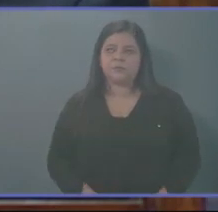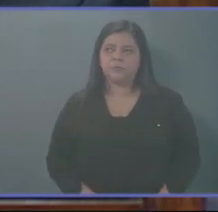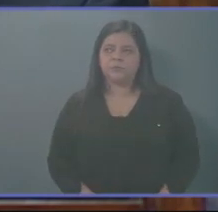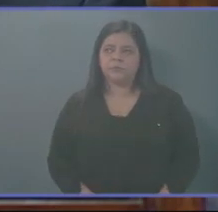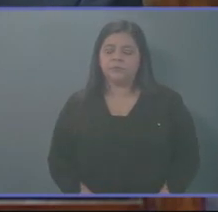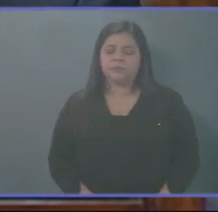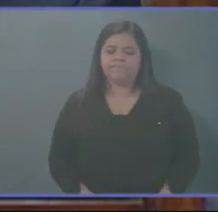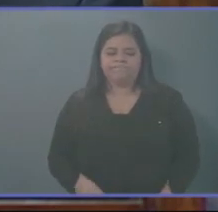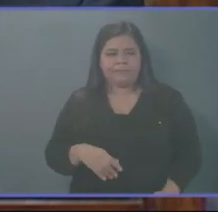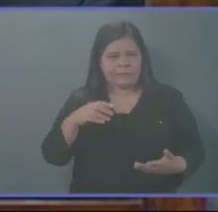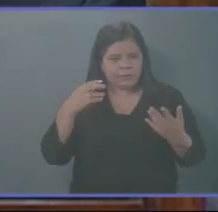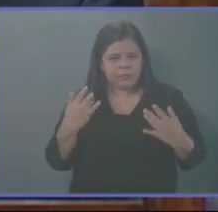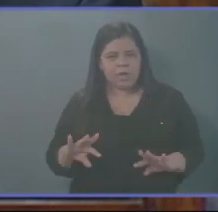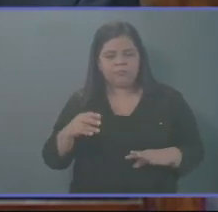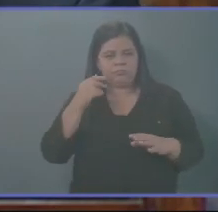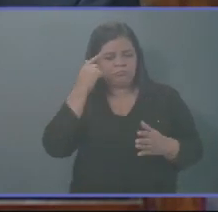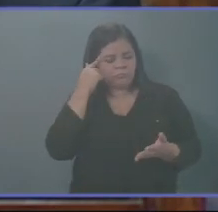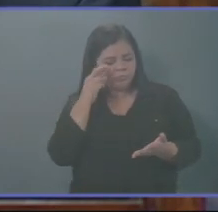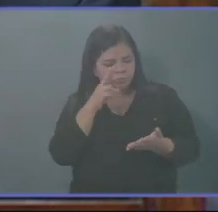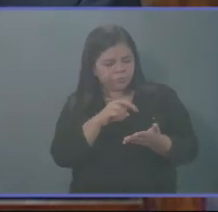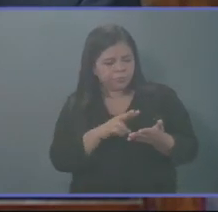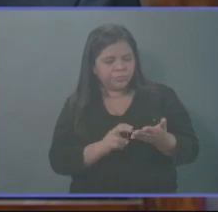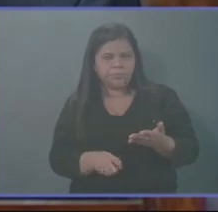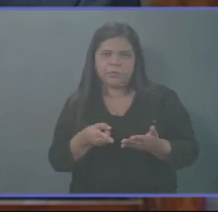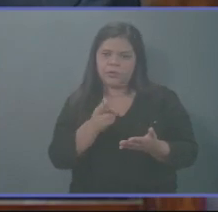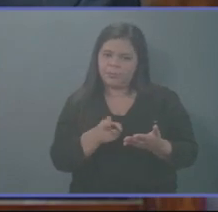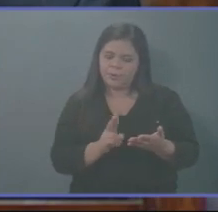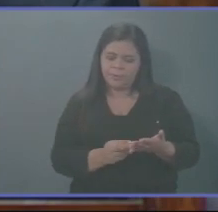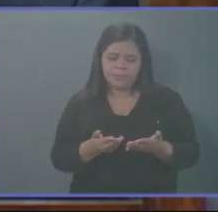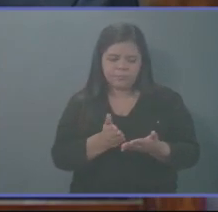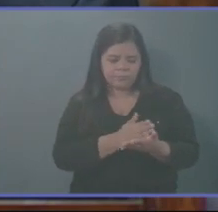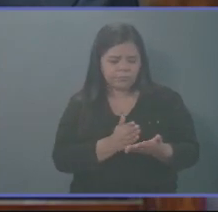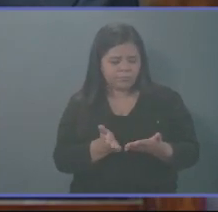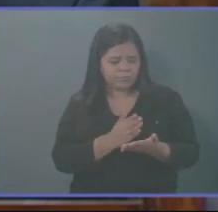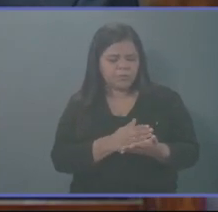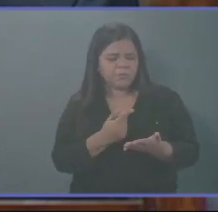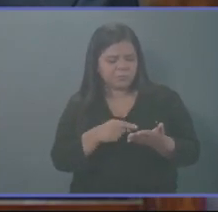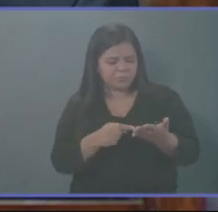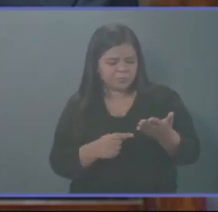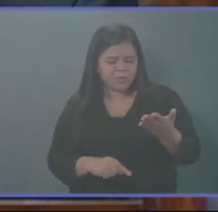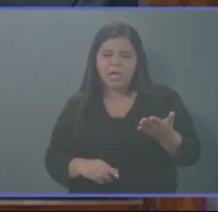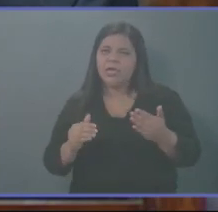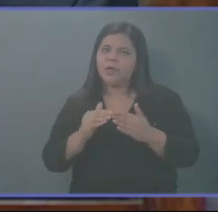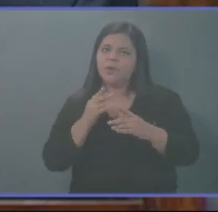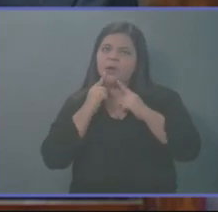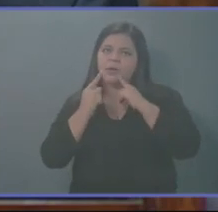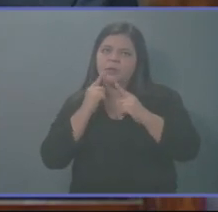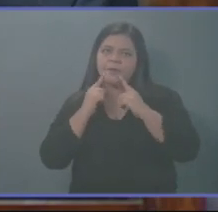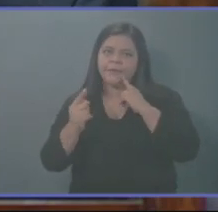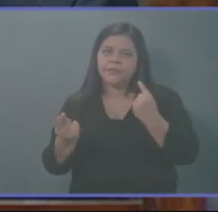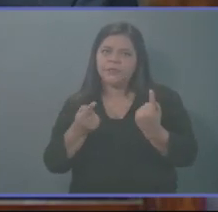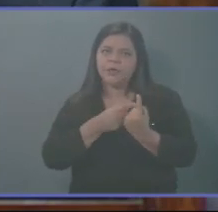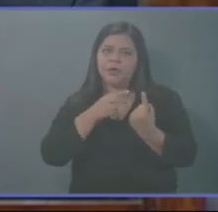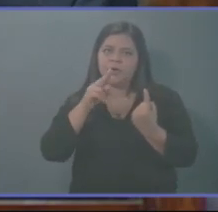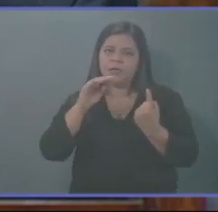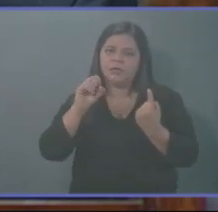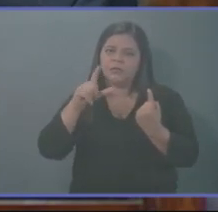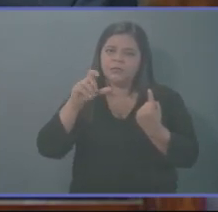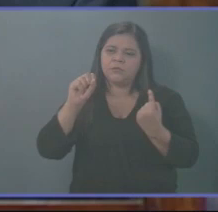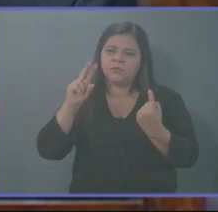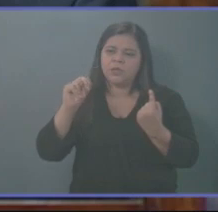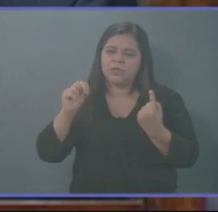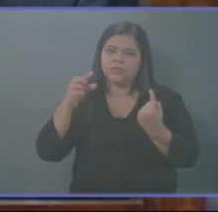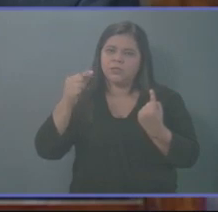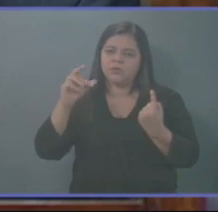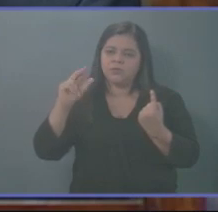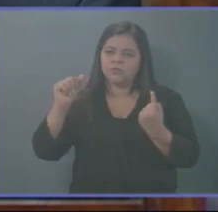Se examinaron las mismas, así como la entrevista que otorgó el testigo señor Nelson Benjamín Valdés